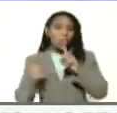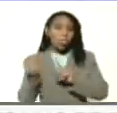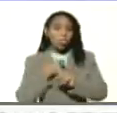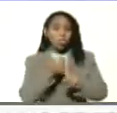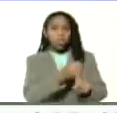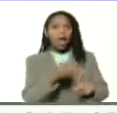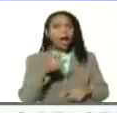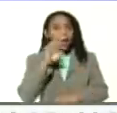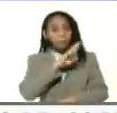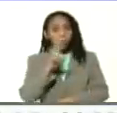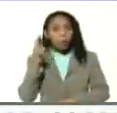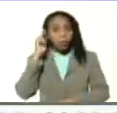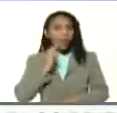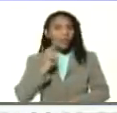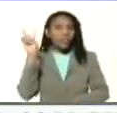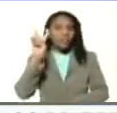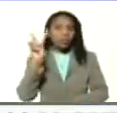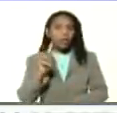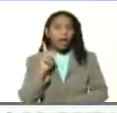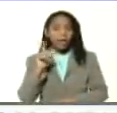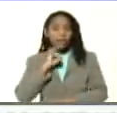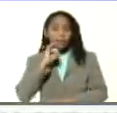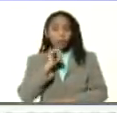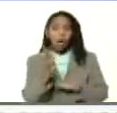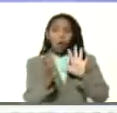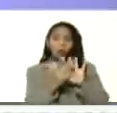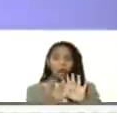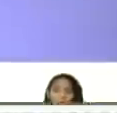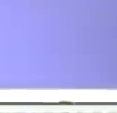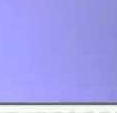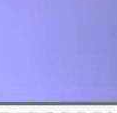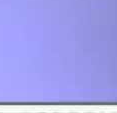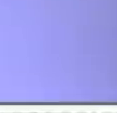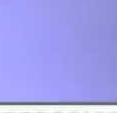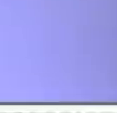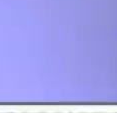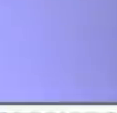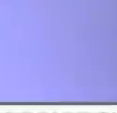a la República Bolivariana de Venezuela. Con esta información vamos a devolver el contacto al estudio. Adelante.